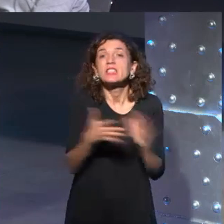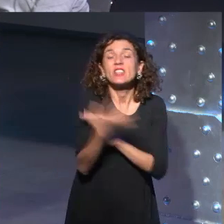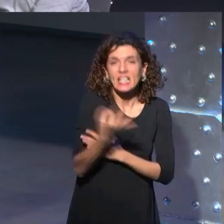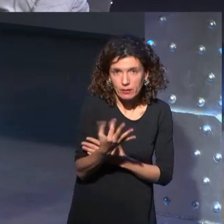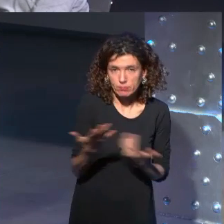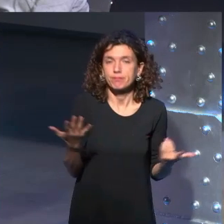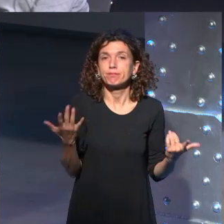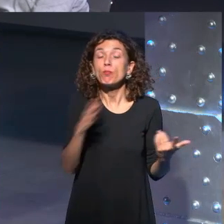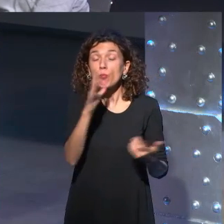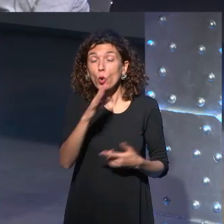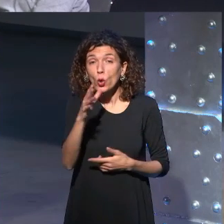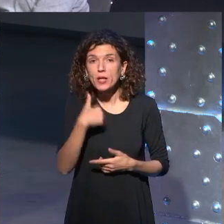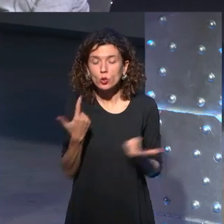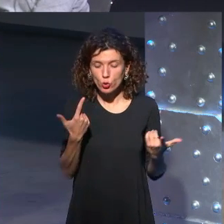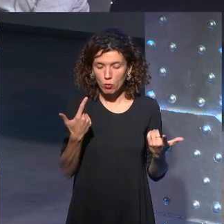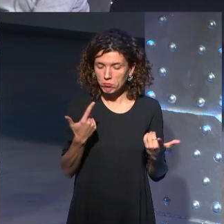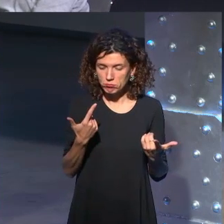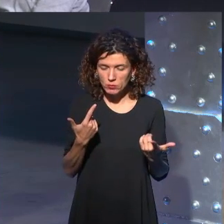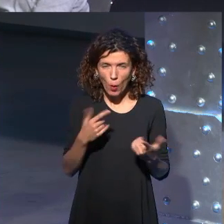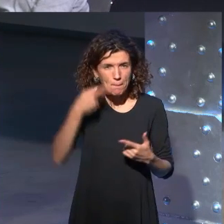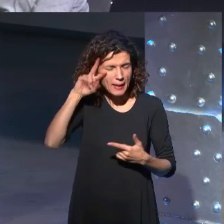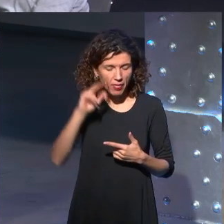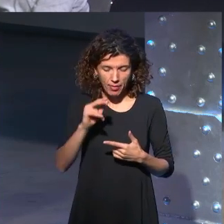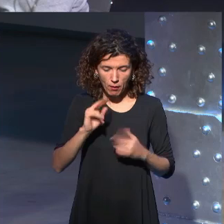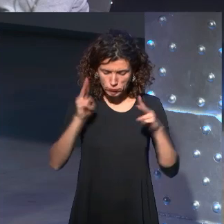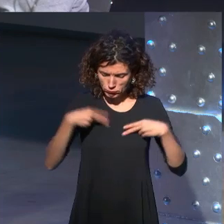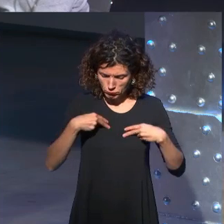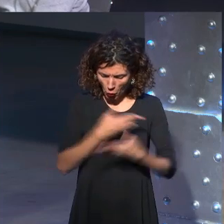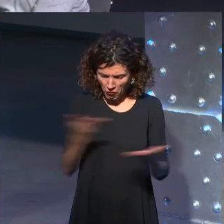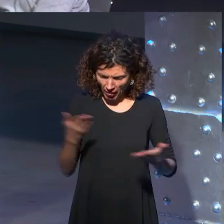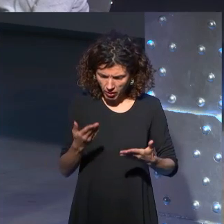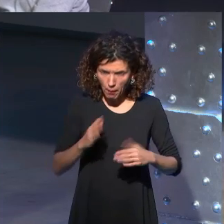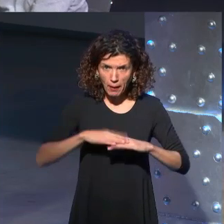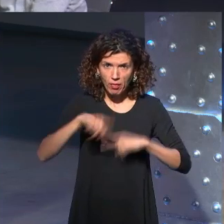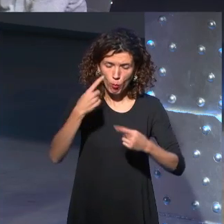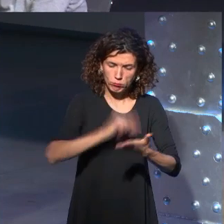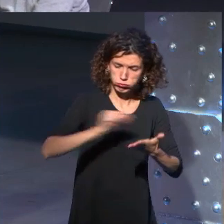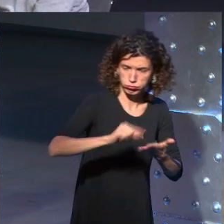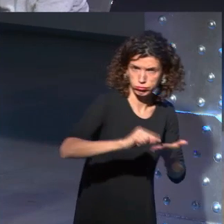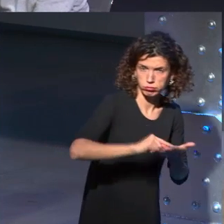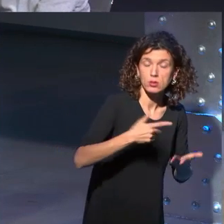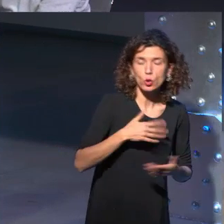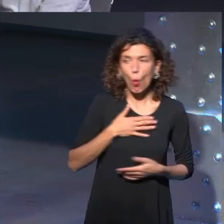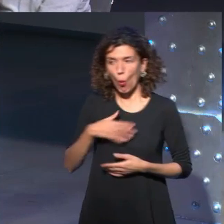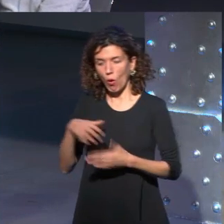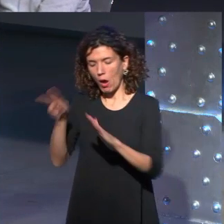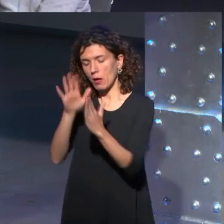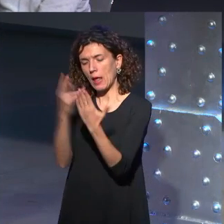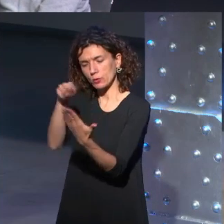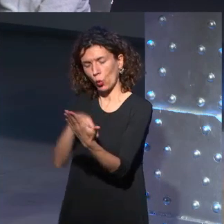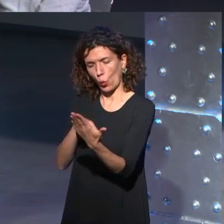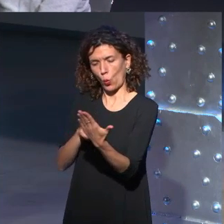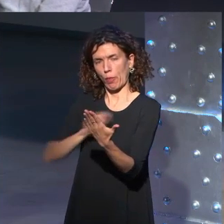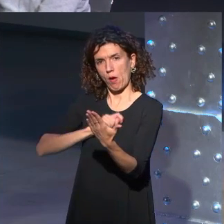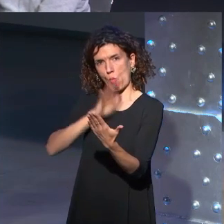por eso no planeo, confío en las experiencias que he tenido. A mí me sorprendió, al leer como lector, me sorprendió todo